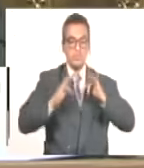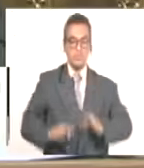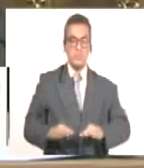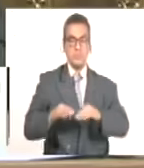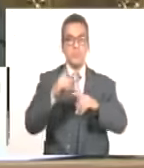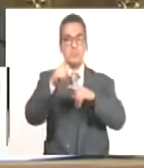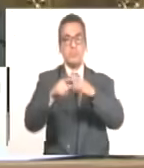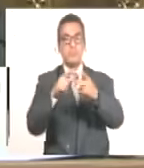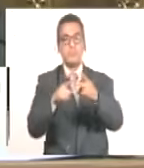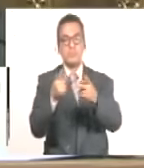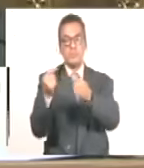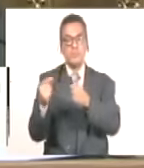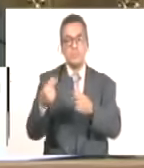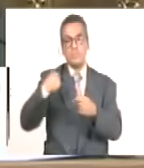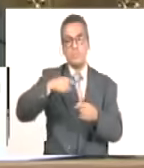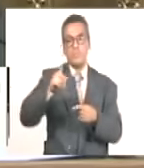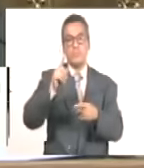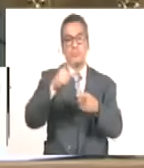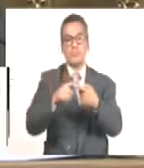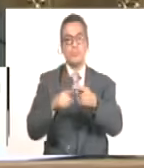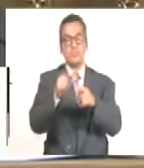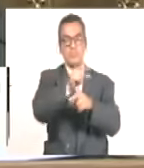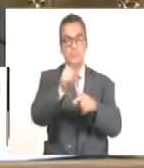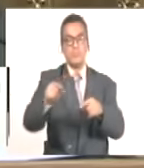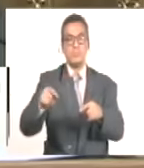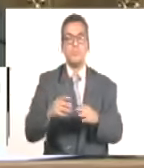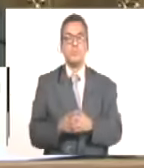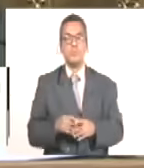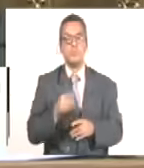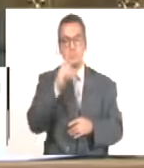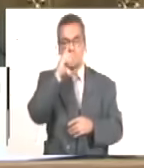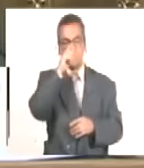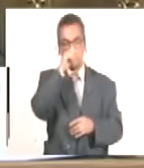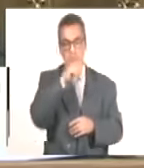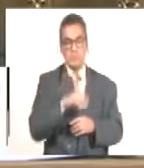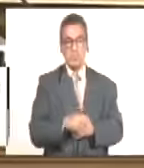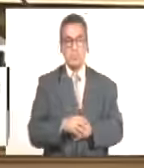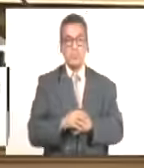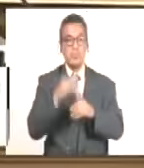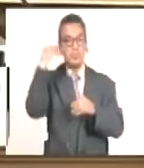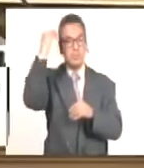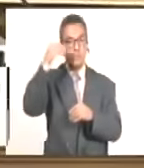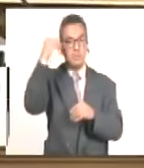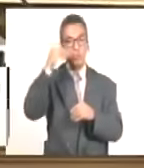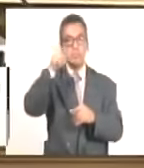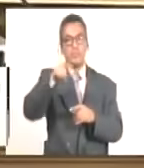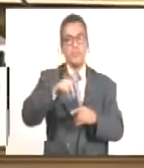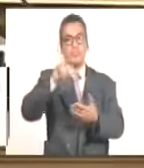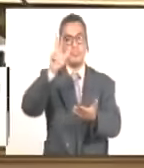psíquica, cognitiva y económica que tenga hacia otras personas. Es todo, ciudadano vicepresidente. En consideración,